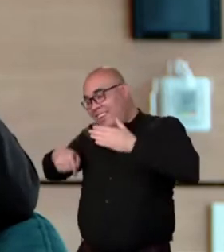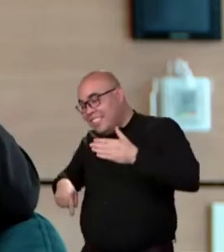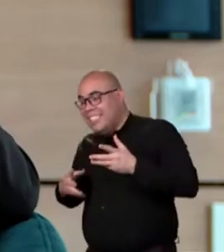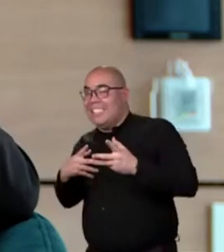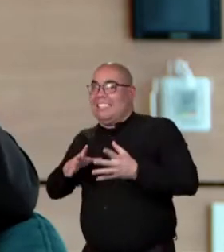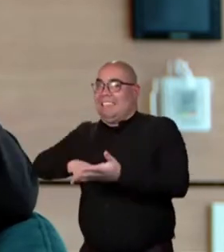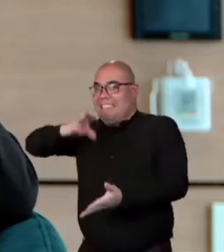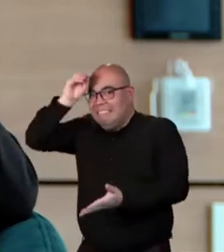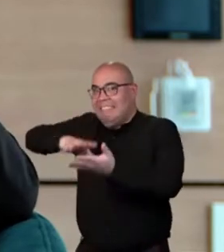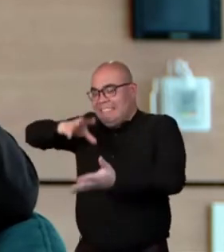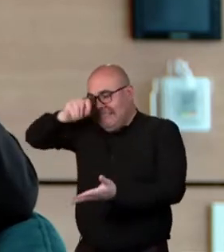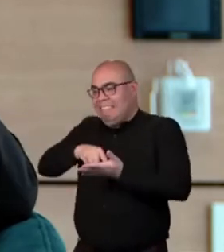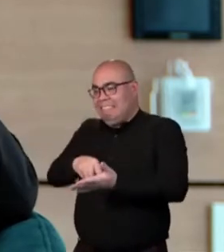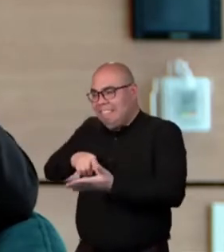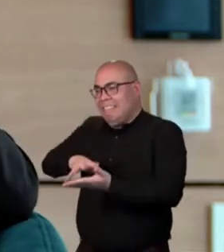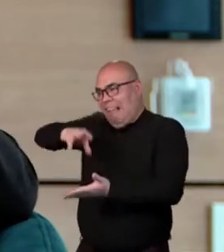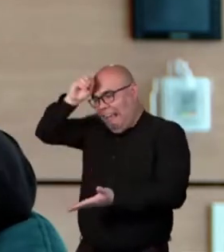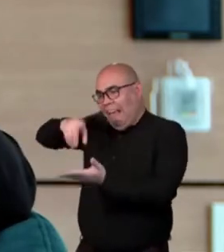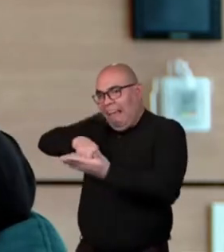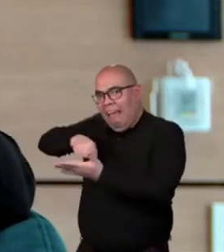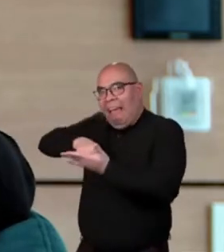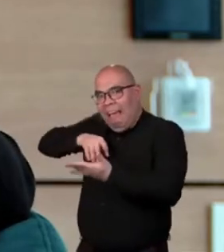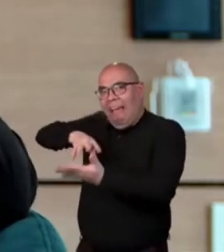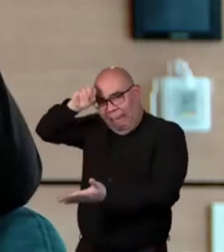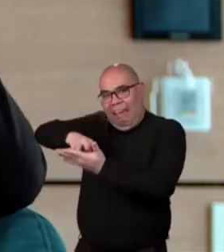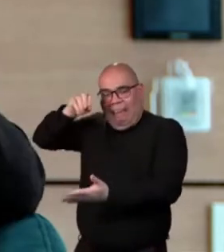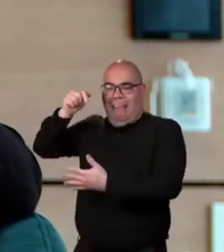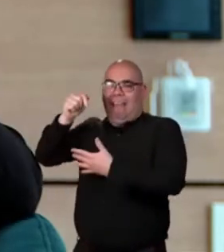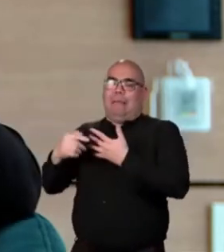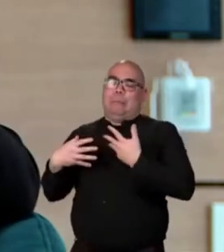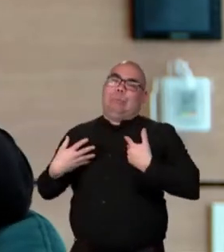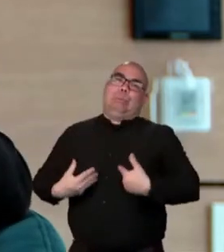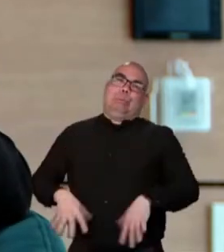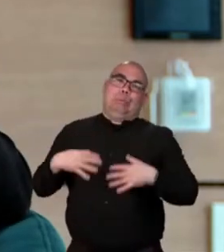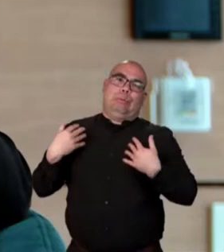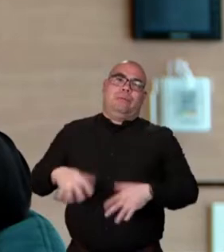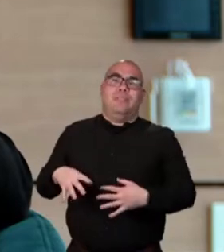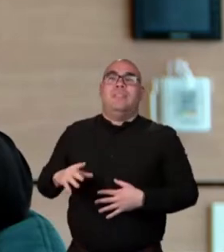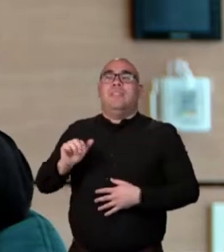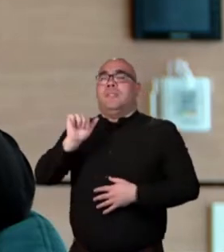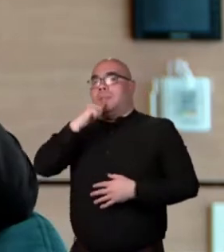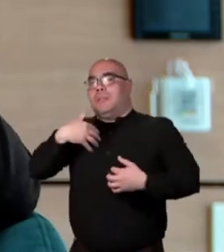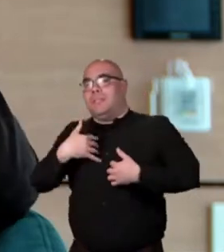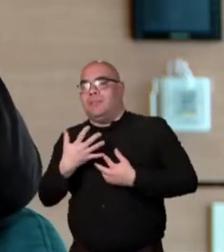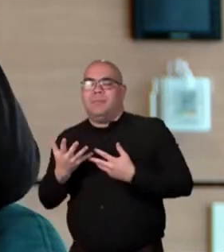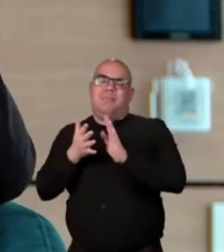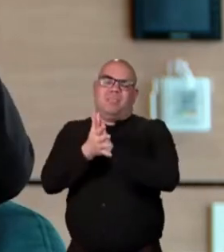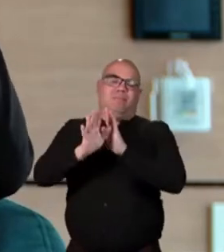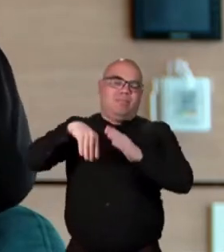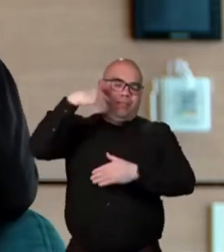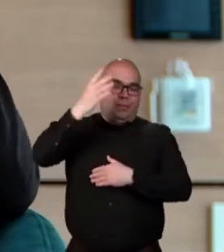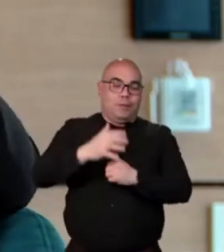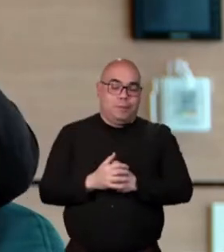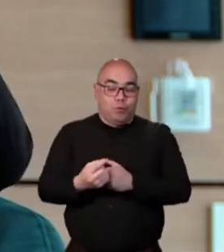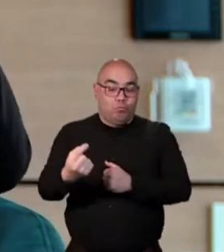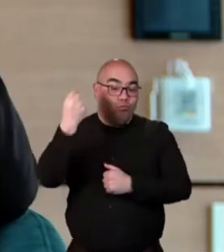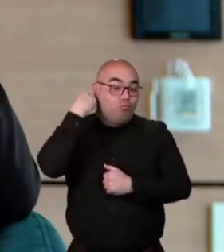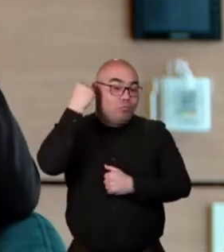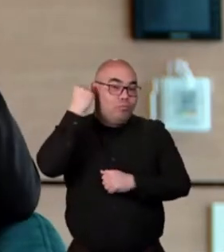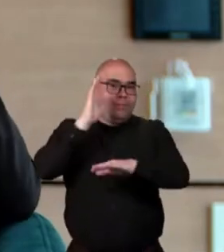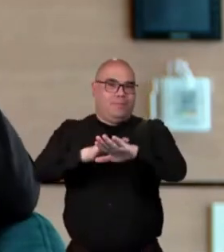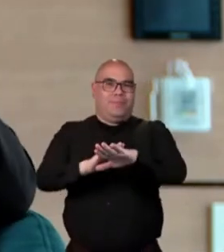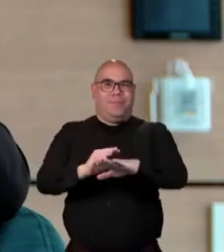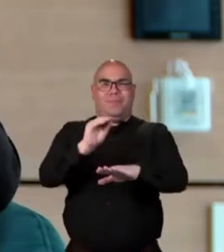interesantes algunas de ellas un poco más dolorosas que otras que también después podemos compartir recientemente por ejemplo para